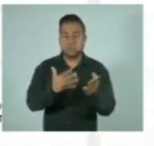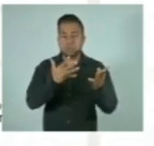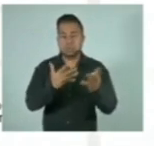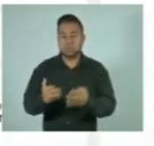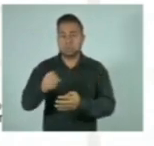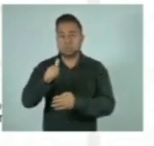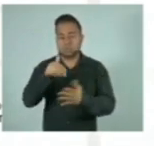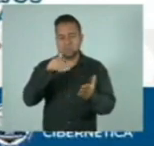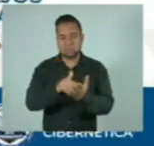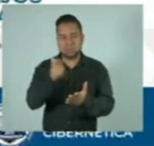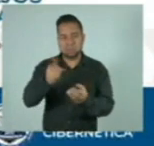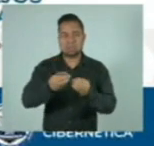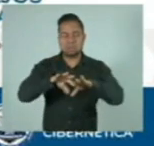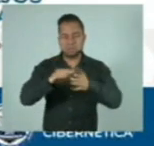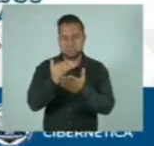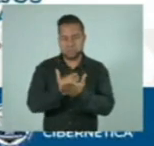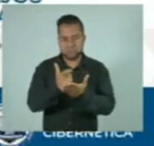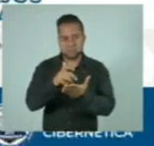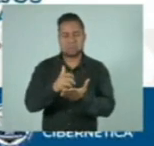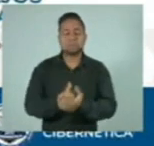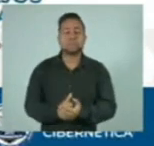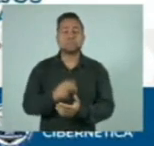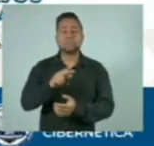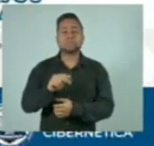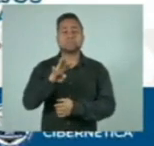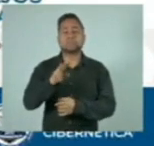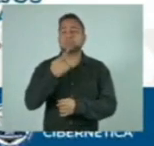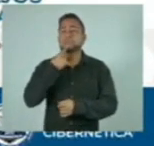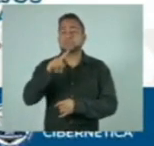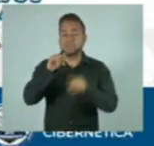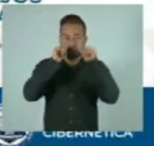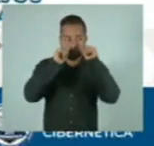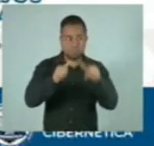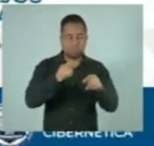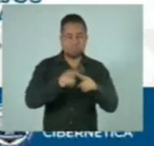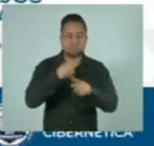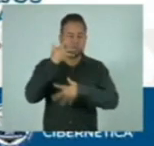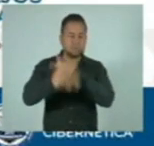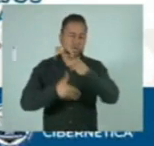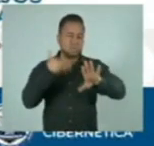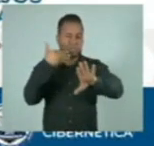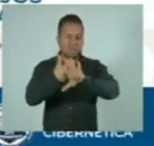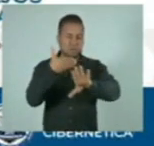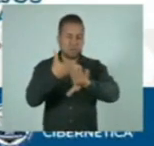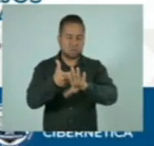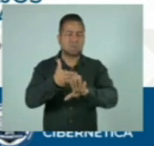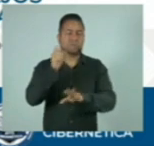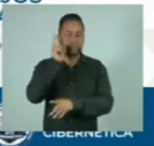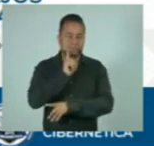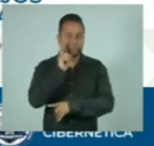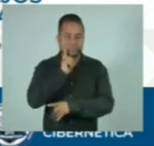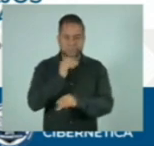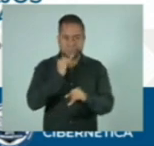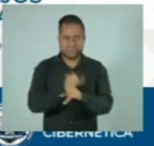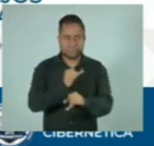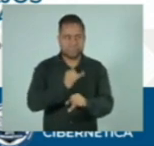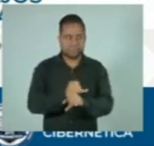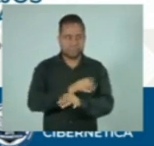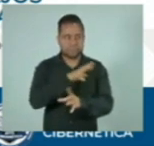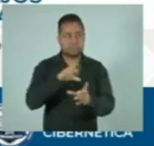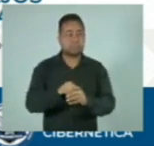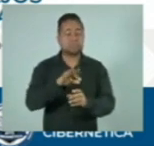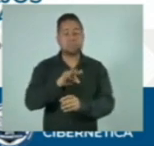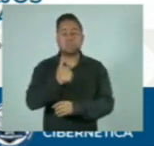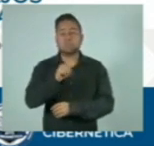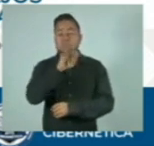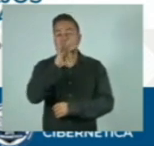1.911.000 pesos. 84 reportes atendidos por violencia digital de género, del cual